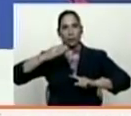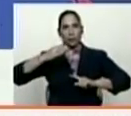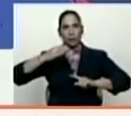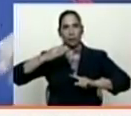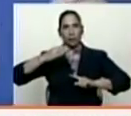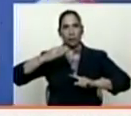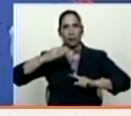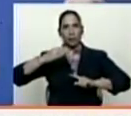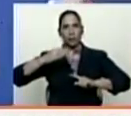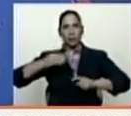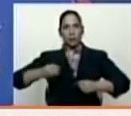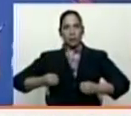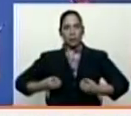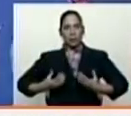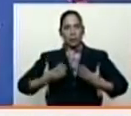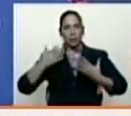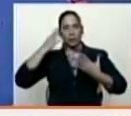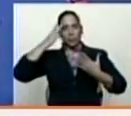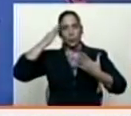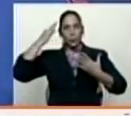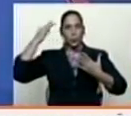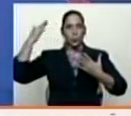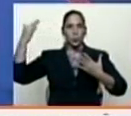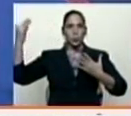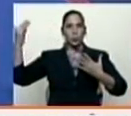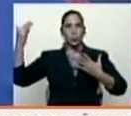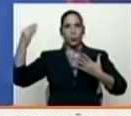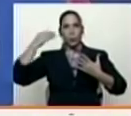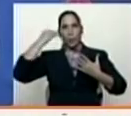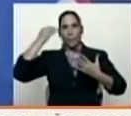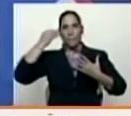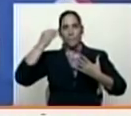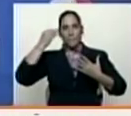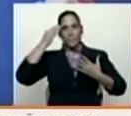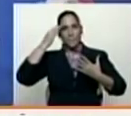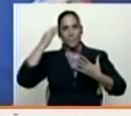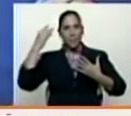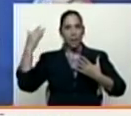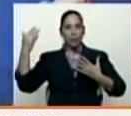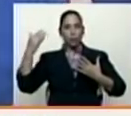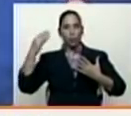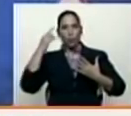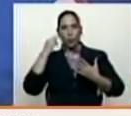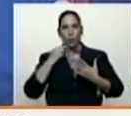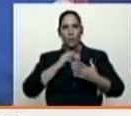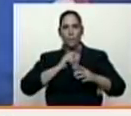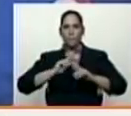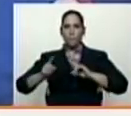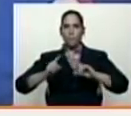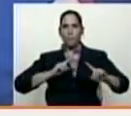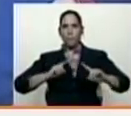y uno se va trasladando al momento. Imagino a Bolívar dirigiendo María,